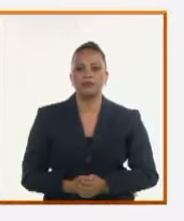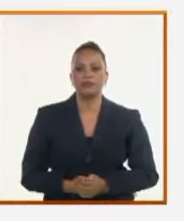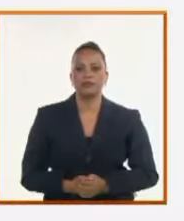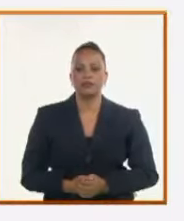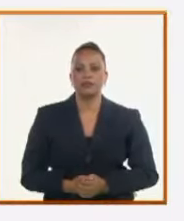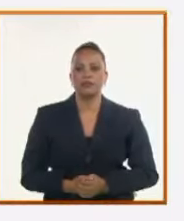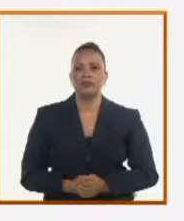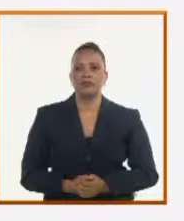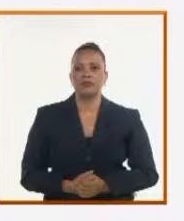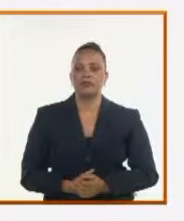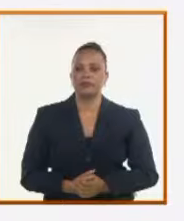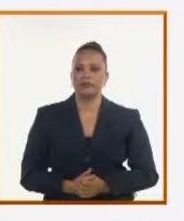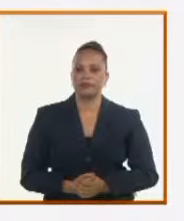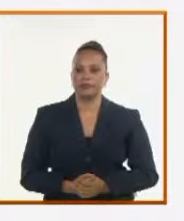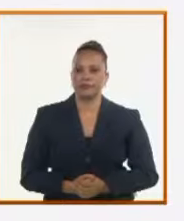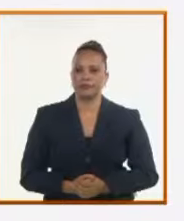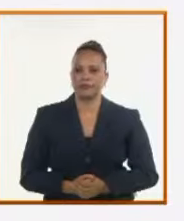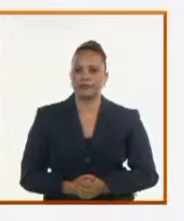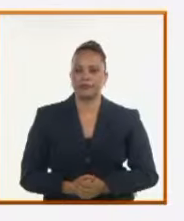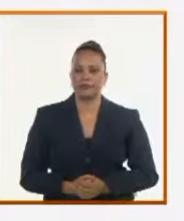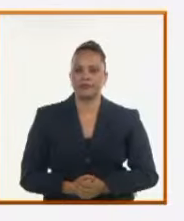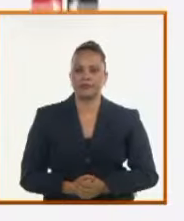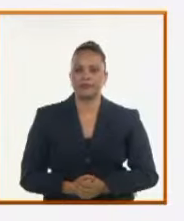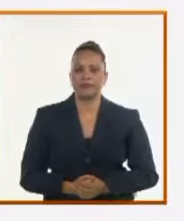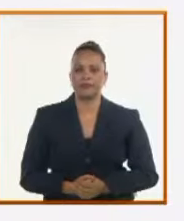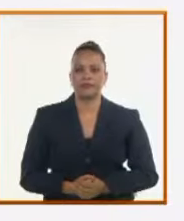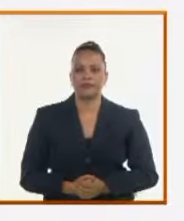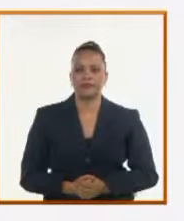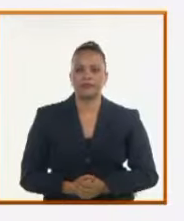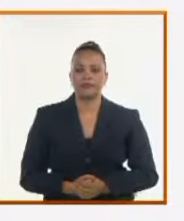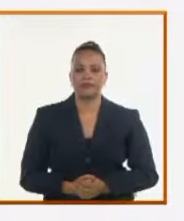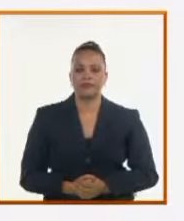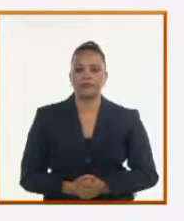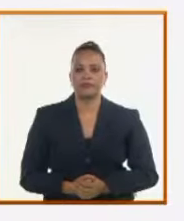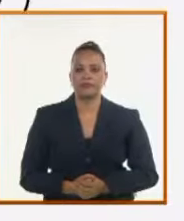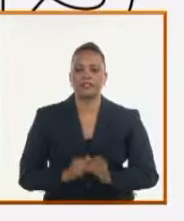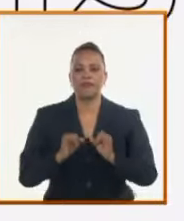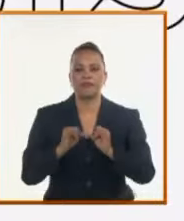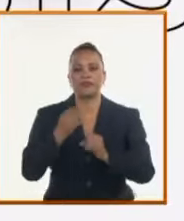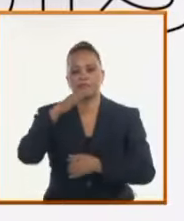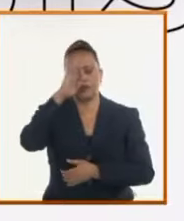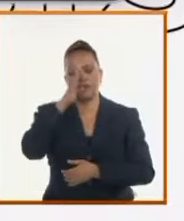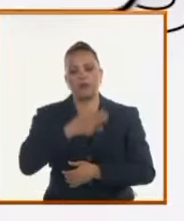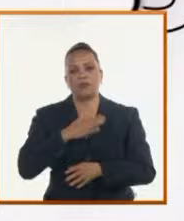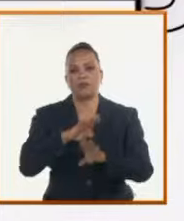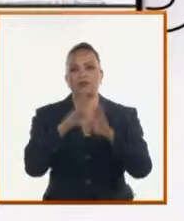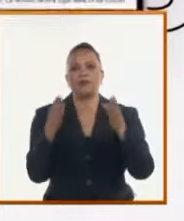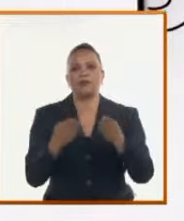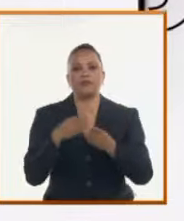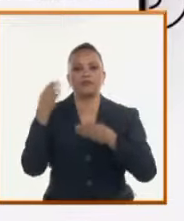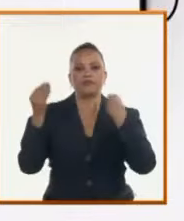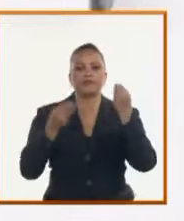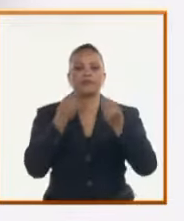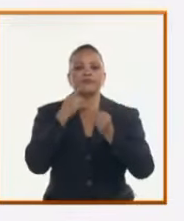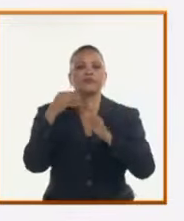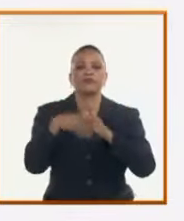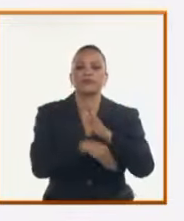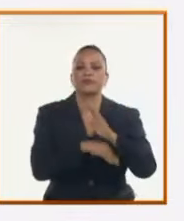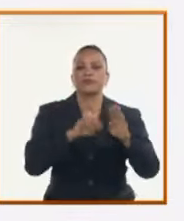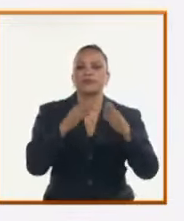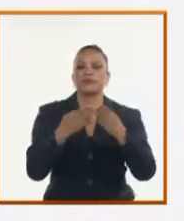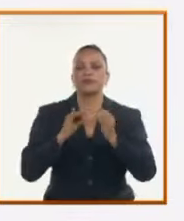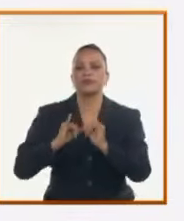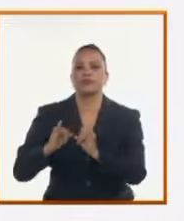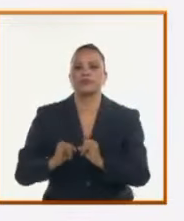llegar al alcance de un clic o en la pantalla de tu móvil las noticias de Cuba y el mundo el análisis a profundidad de los